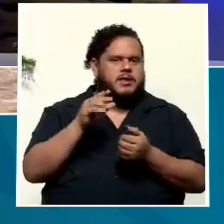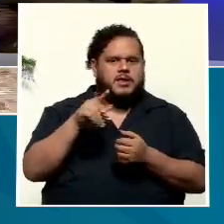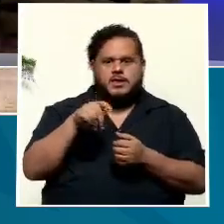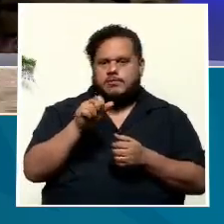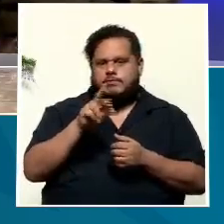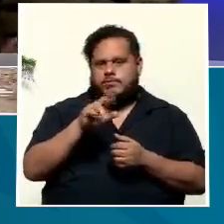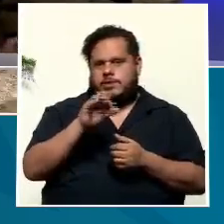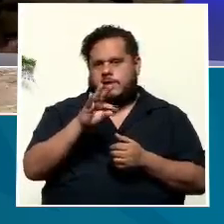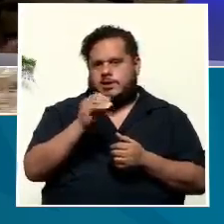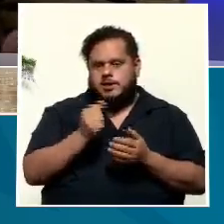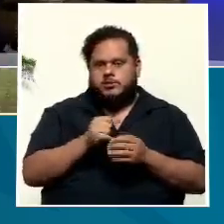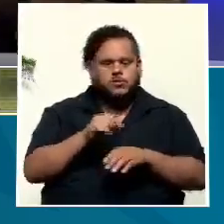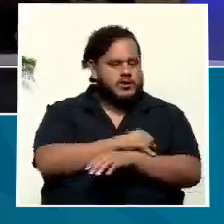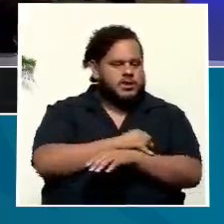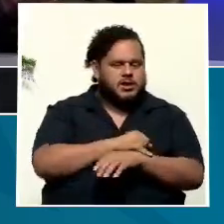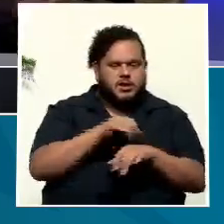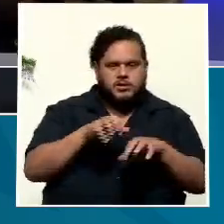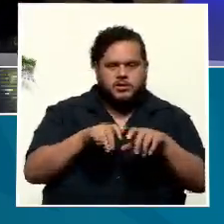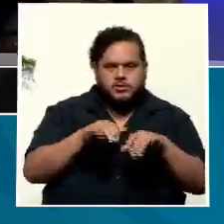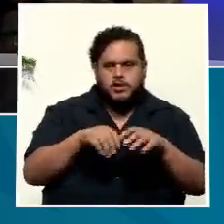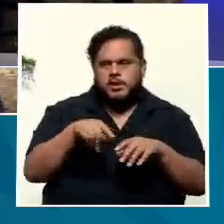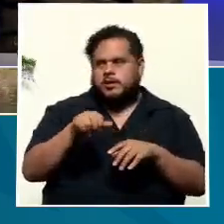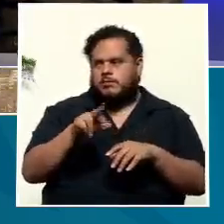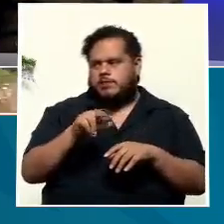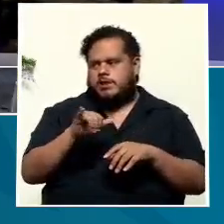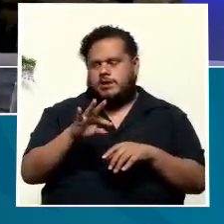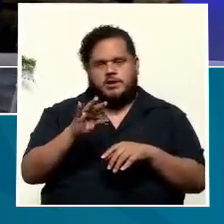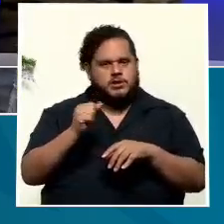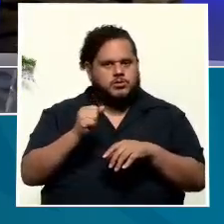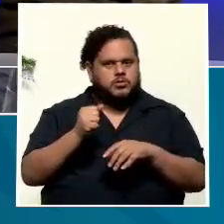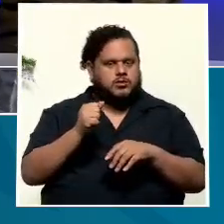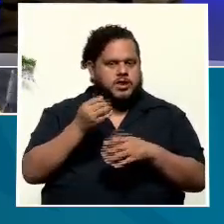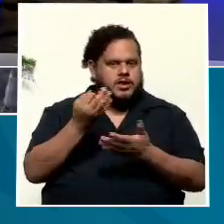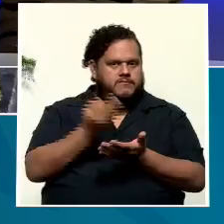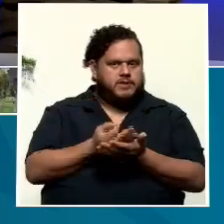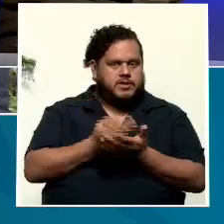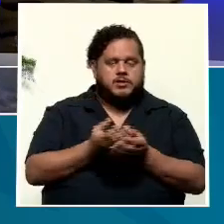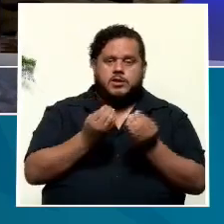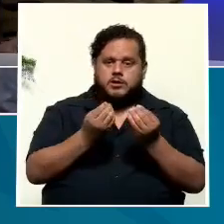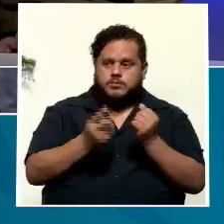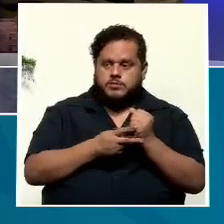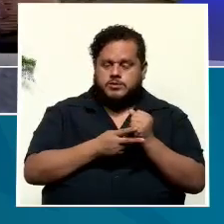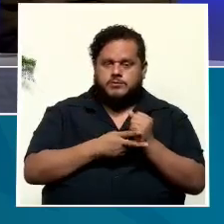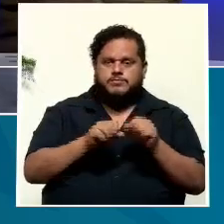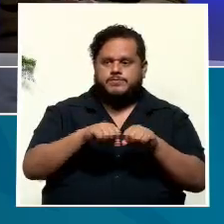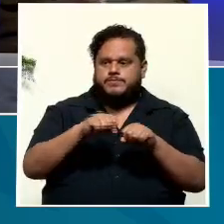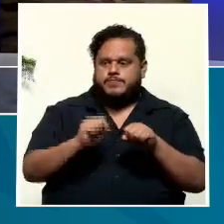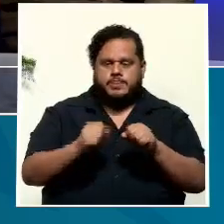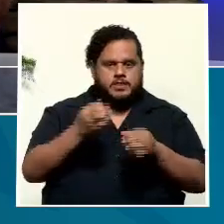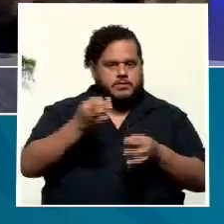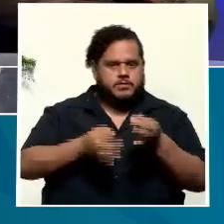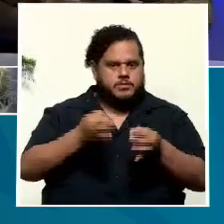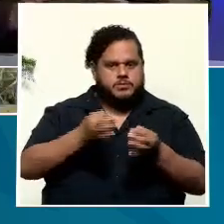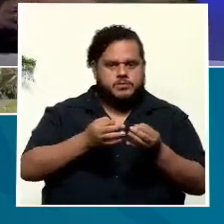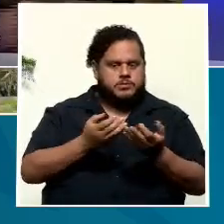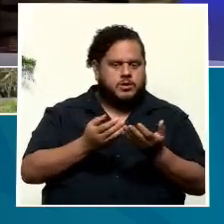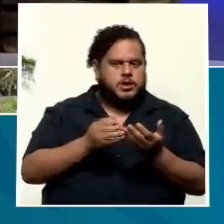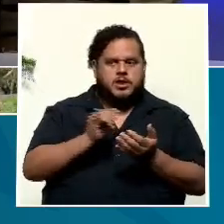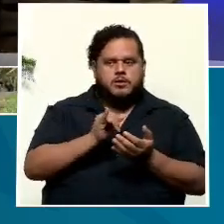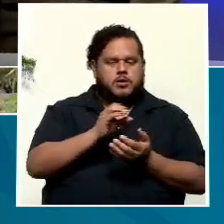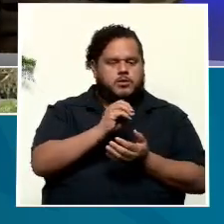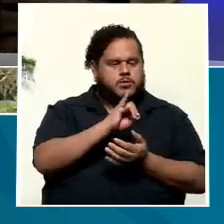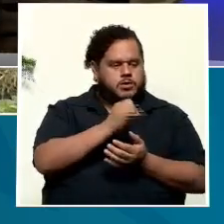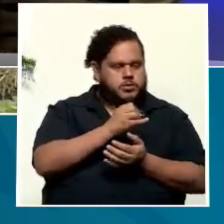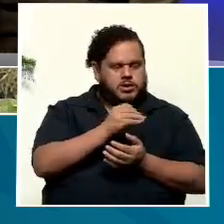ingenieros informáticos, peritos financieros, que muchas veces el sistema judicial como un todo, tanto el OIJ como la